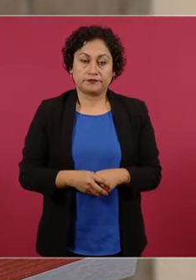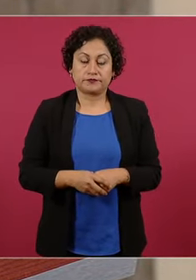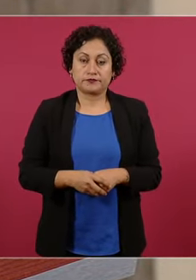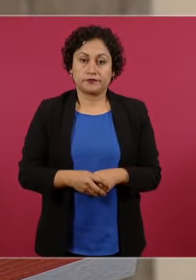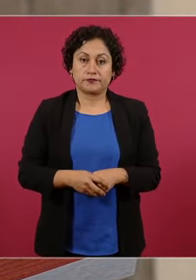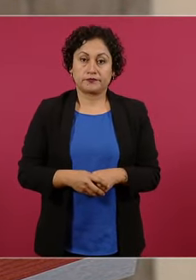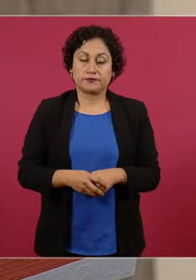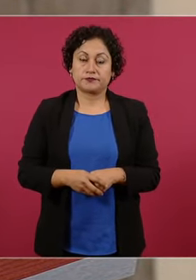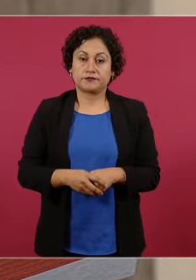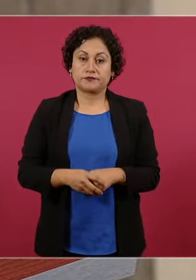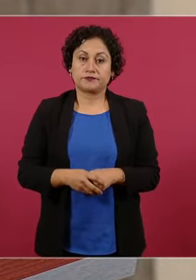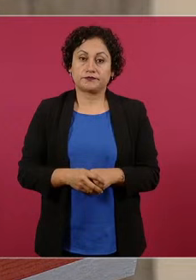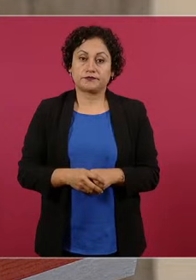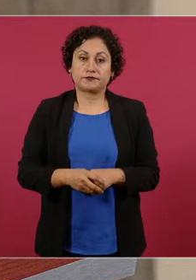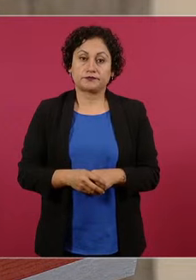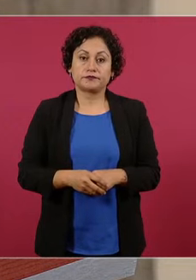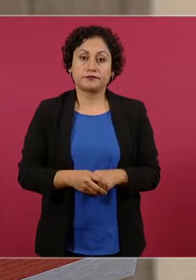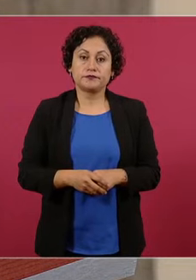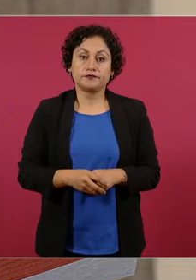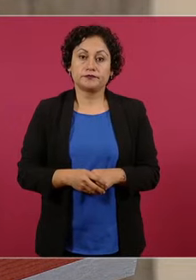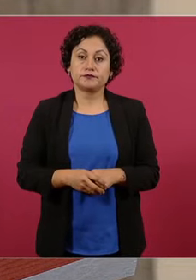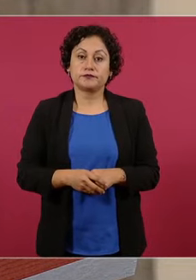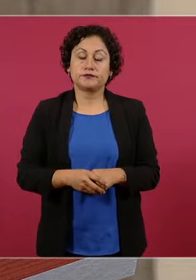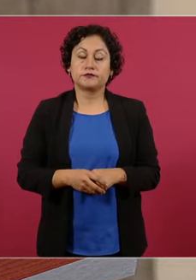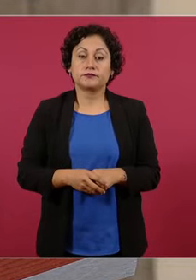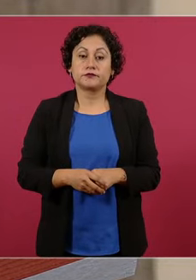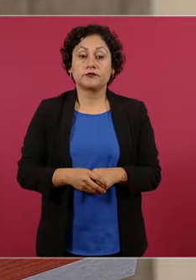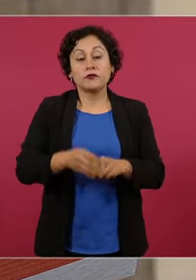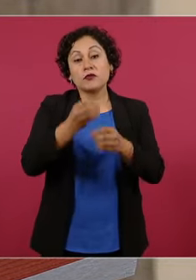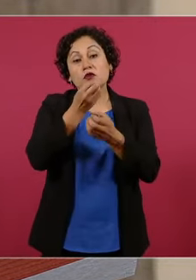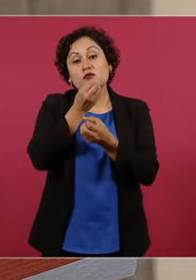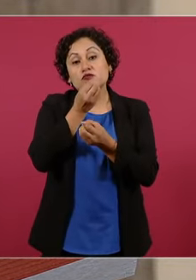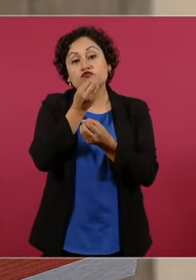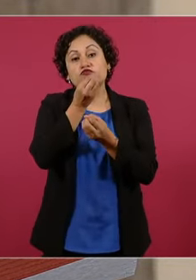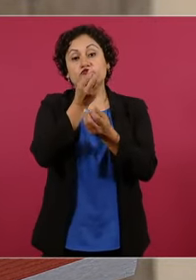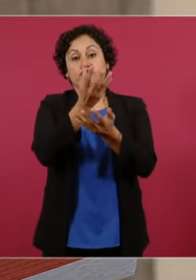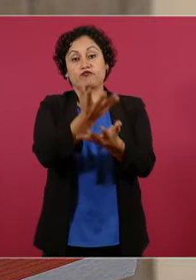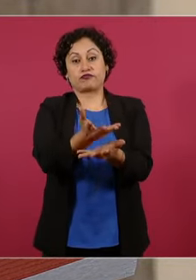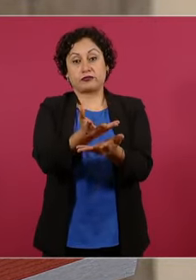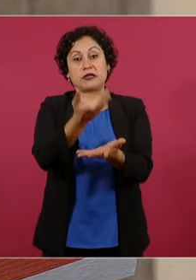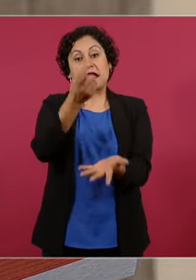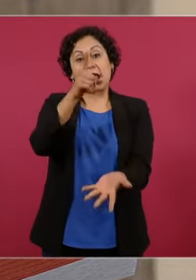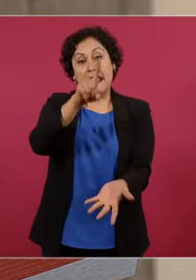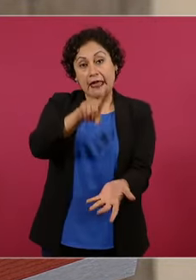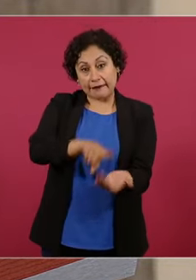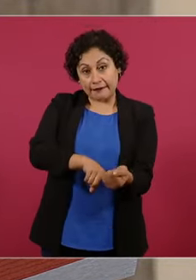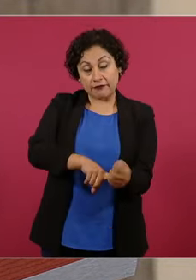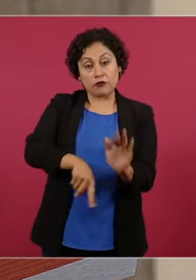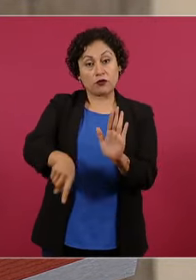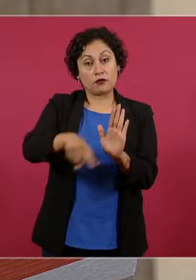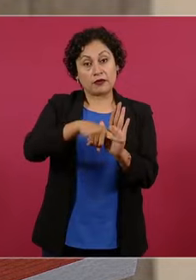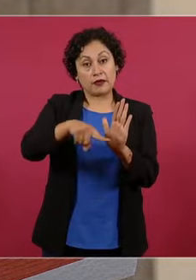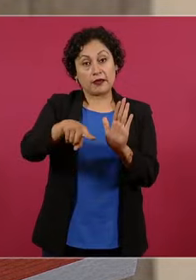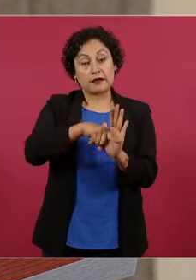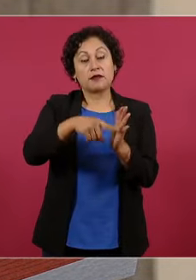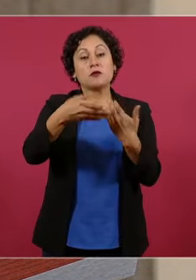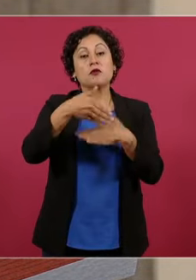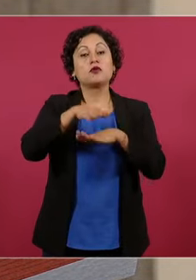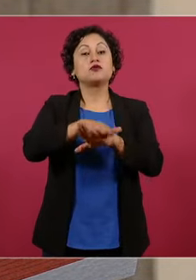Las expresiones no deben ser una visión negativa en relación con los partidos